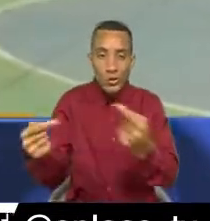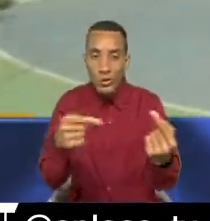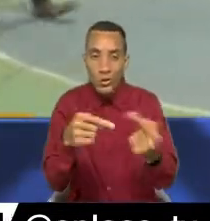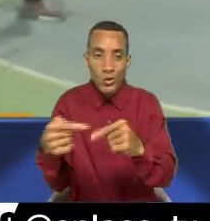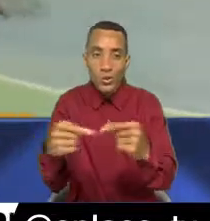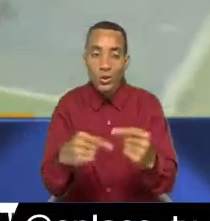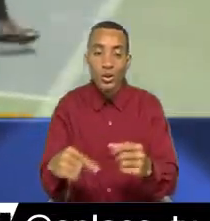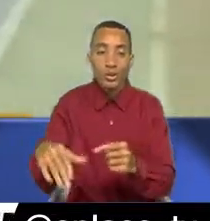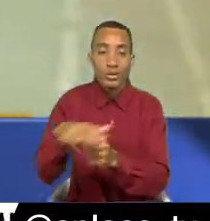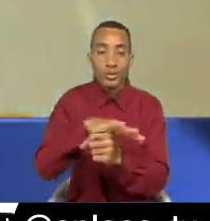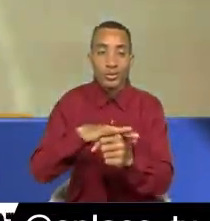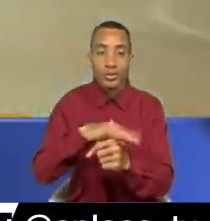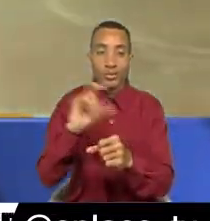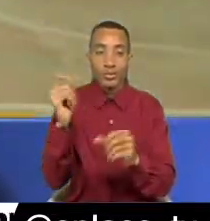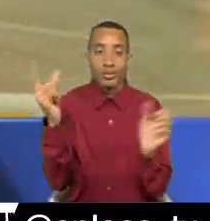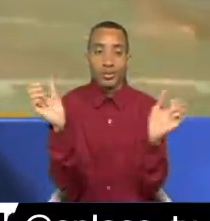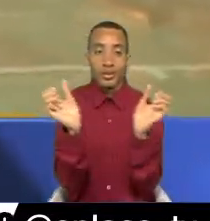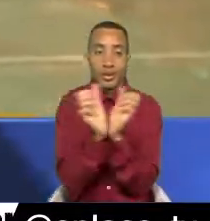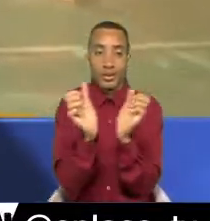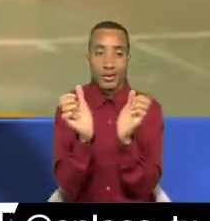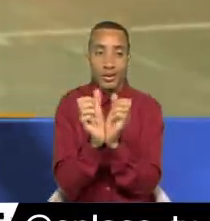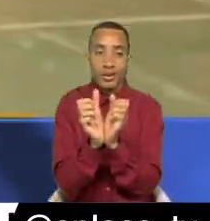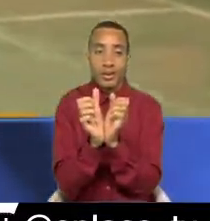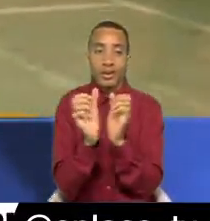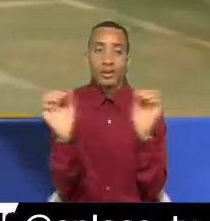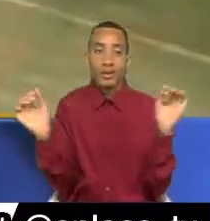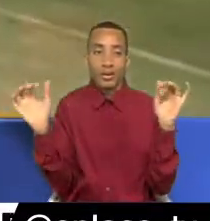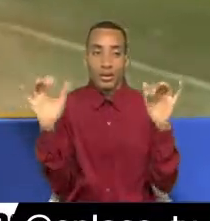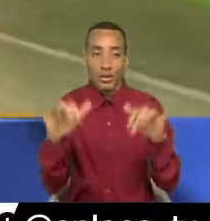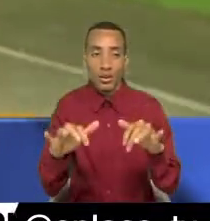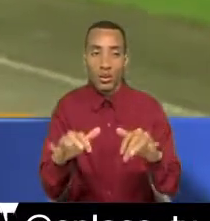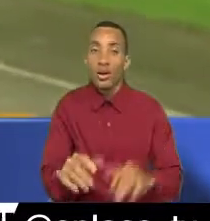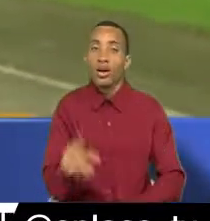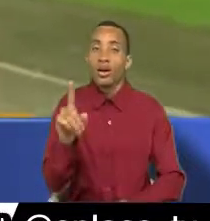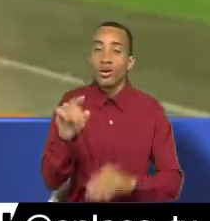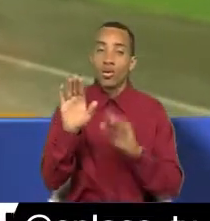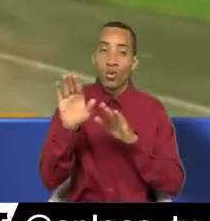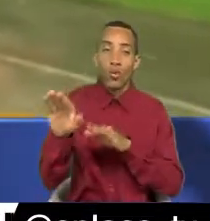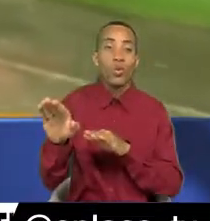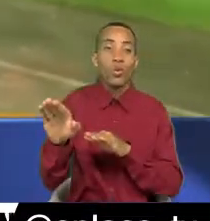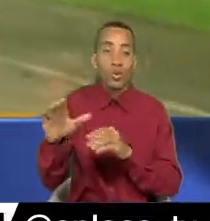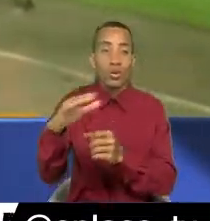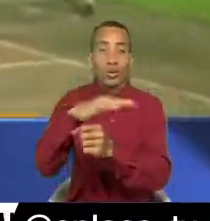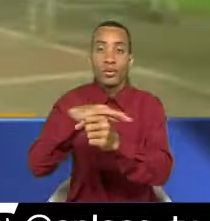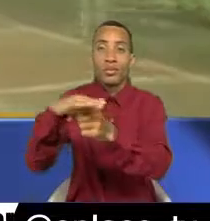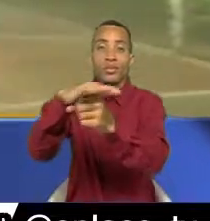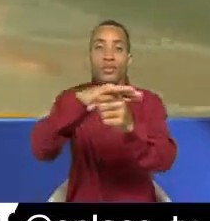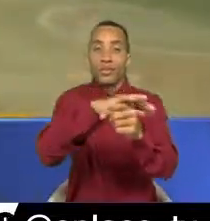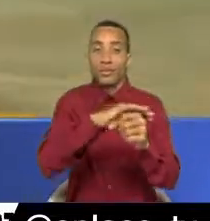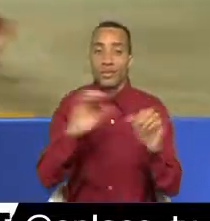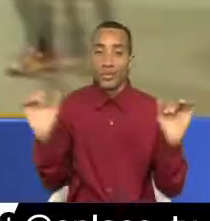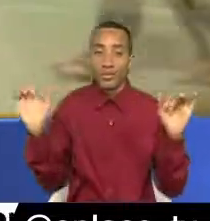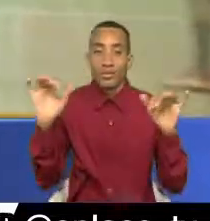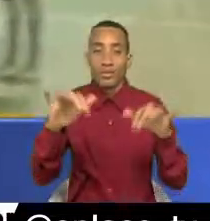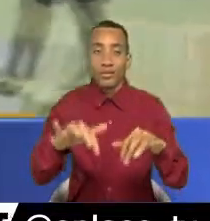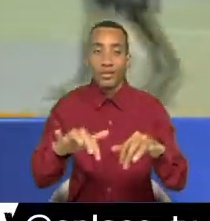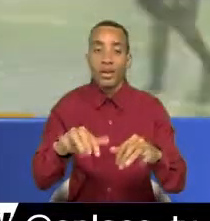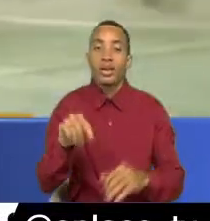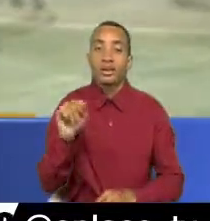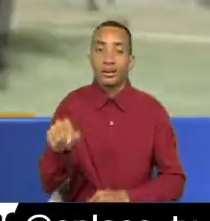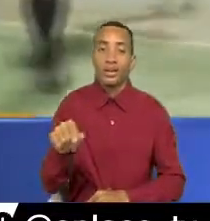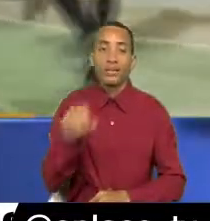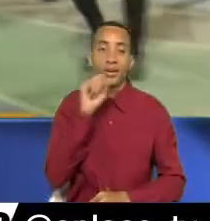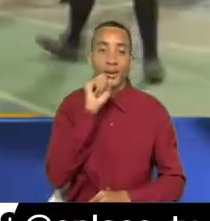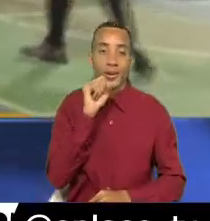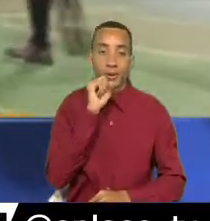barrio Primero de Mayo. Este evento que reúne a buenos seguidores en los barrios de la ciudad ya se reactiva en este sector de Barranca